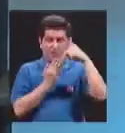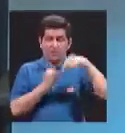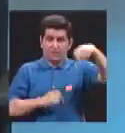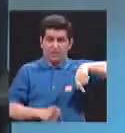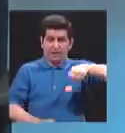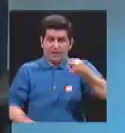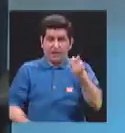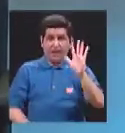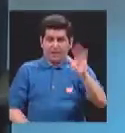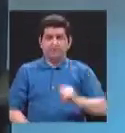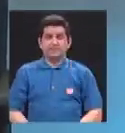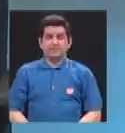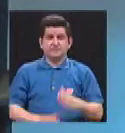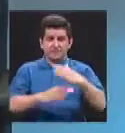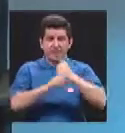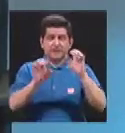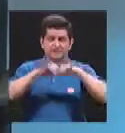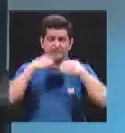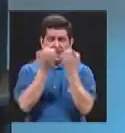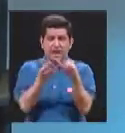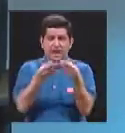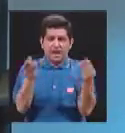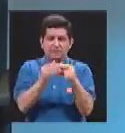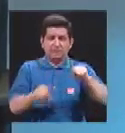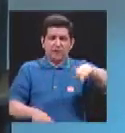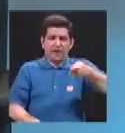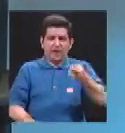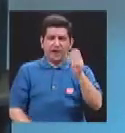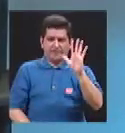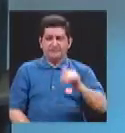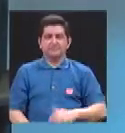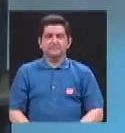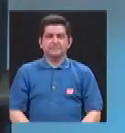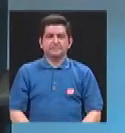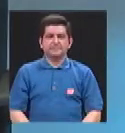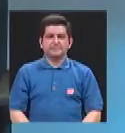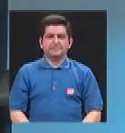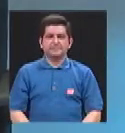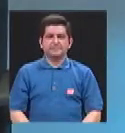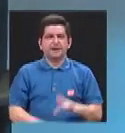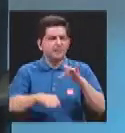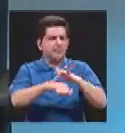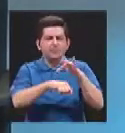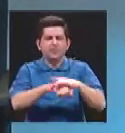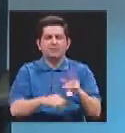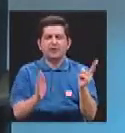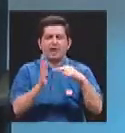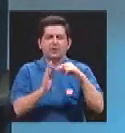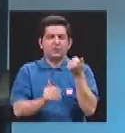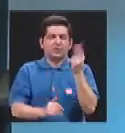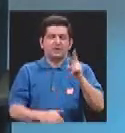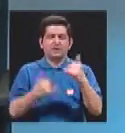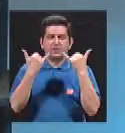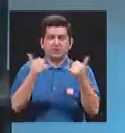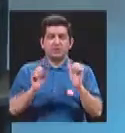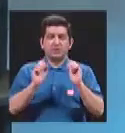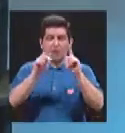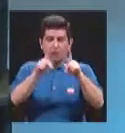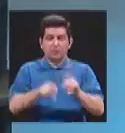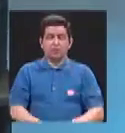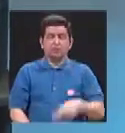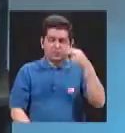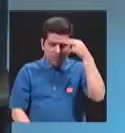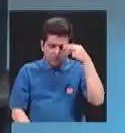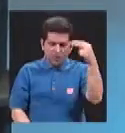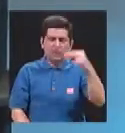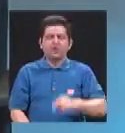un programa de Canal 15, realizado con el equipo de producción de Canal 15. Entonces, muy temprano del 2012 ya tuvimos la